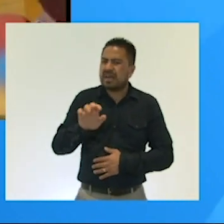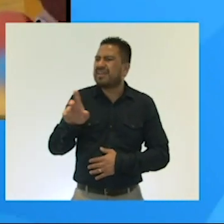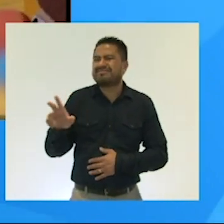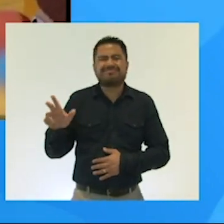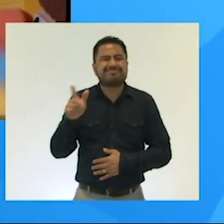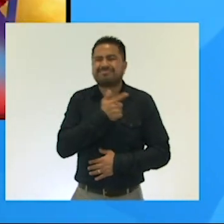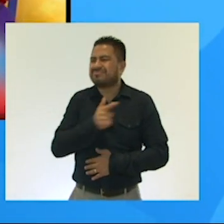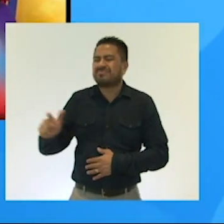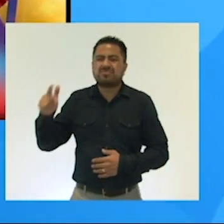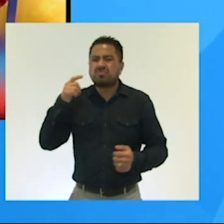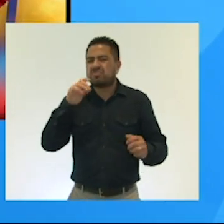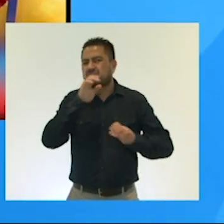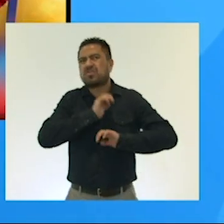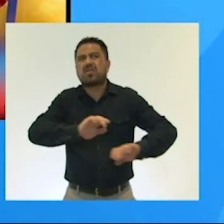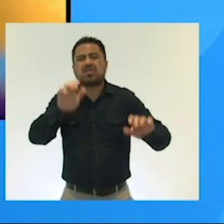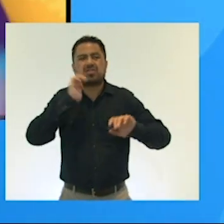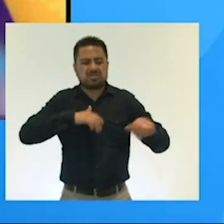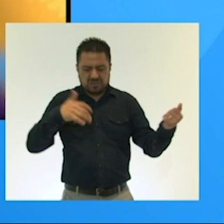de mariachi.